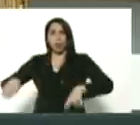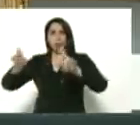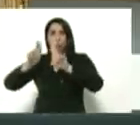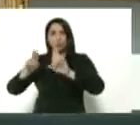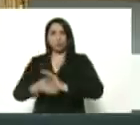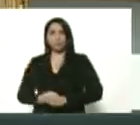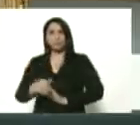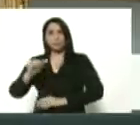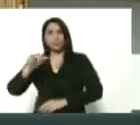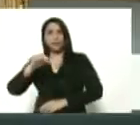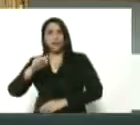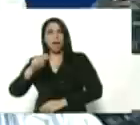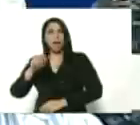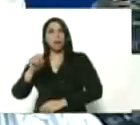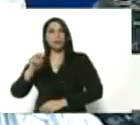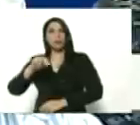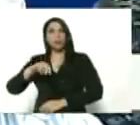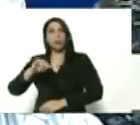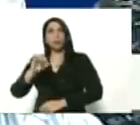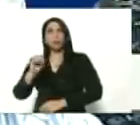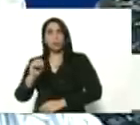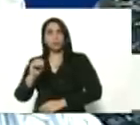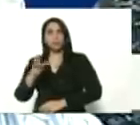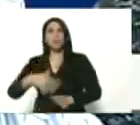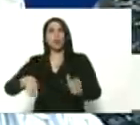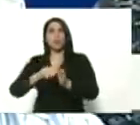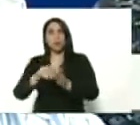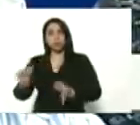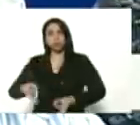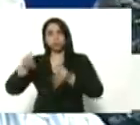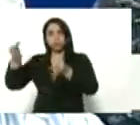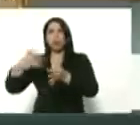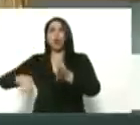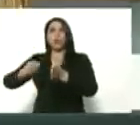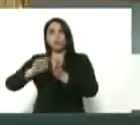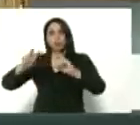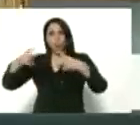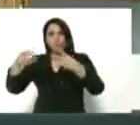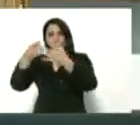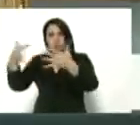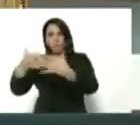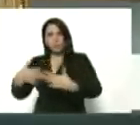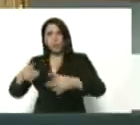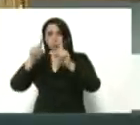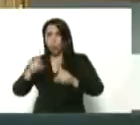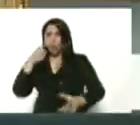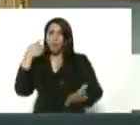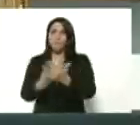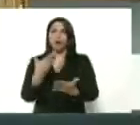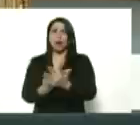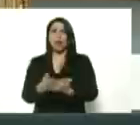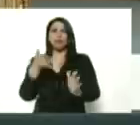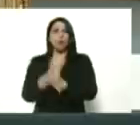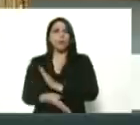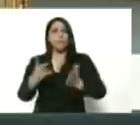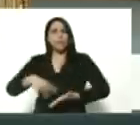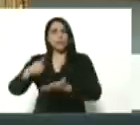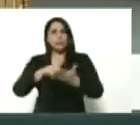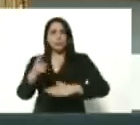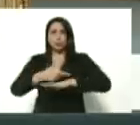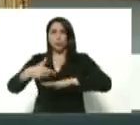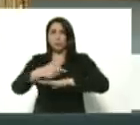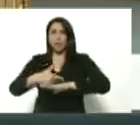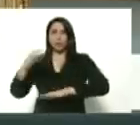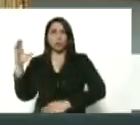Unidas, Antonio Guterres, y volvió a consignar nueva documentación, nueva prueba de la participación del gobierno